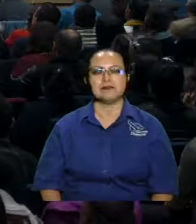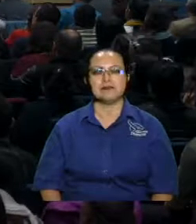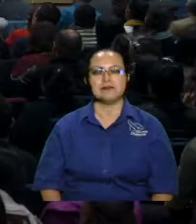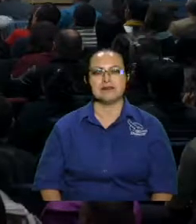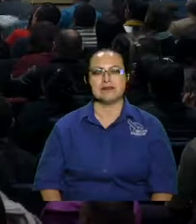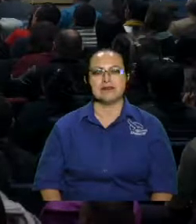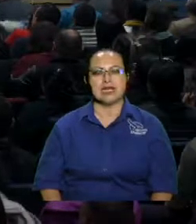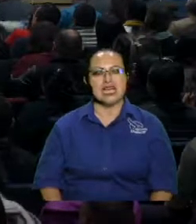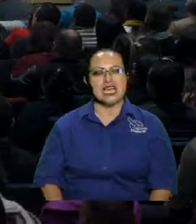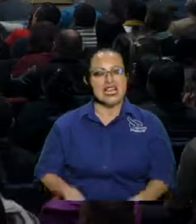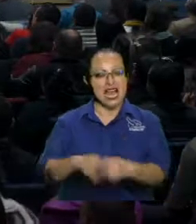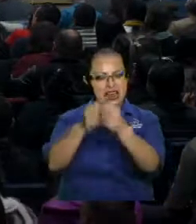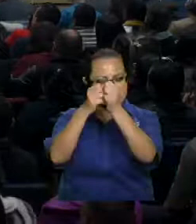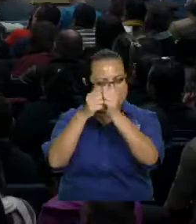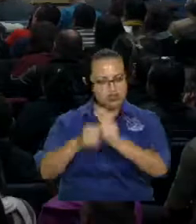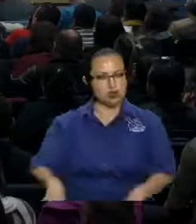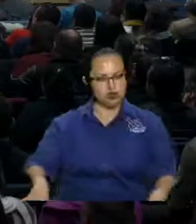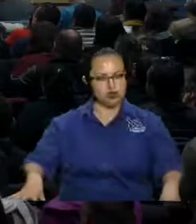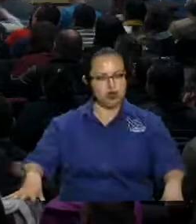la